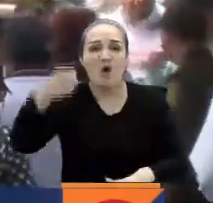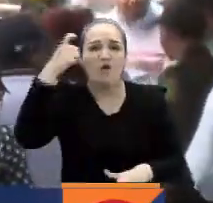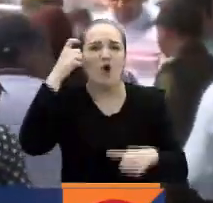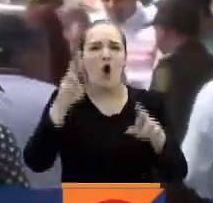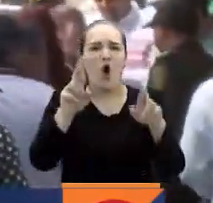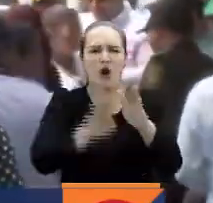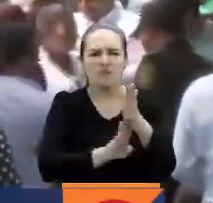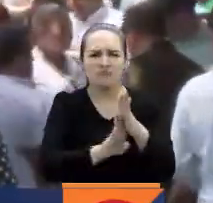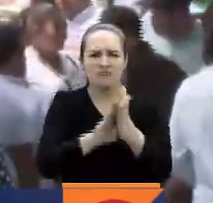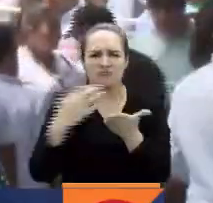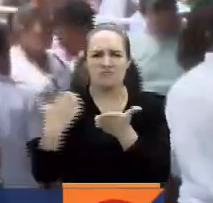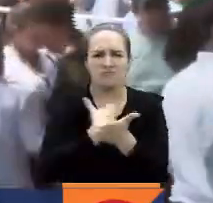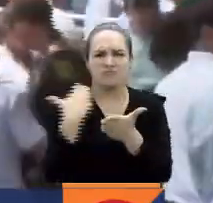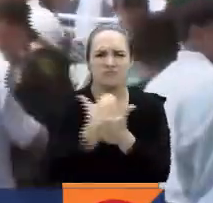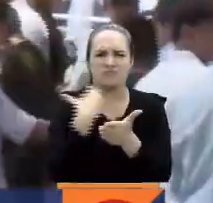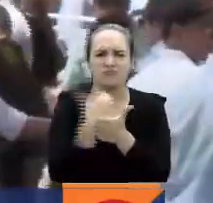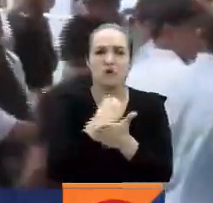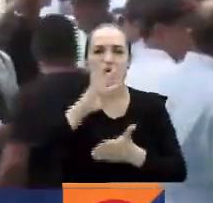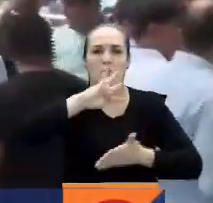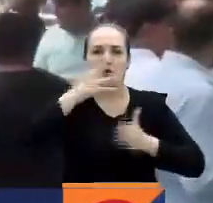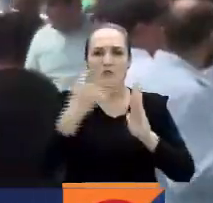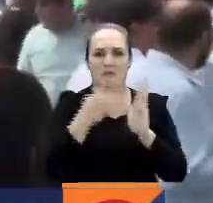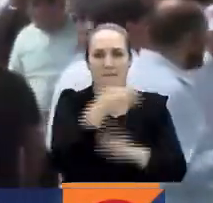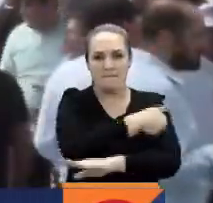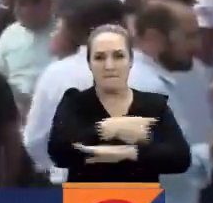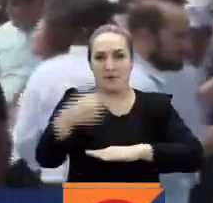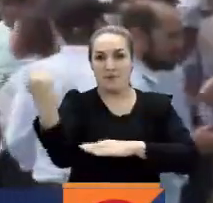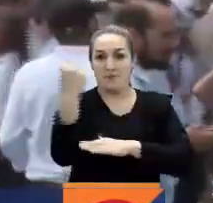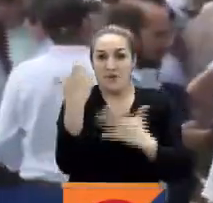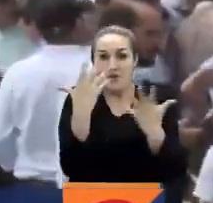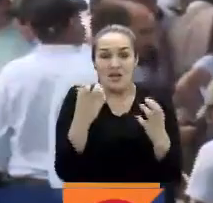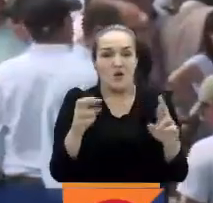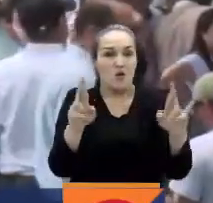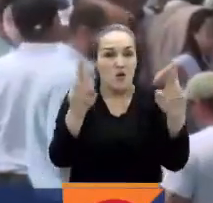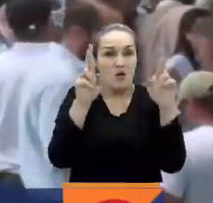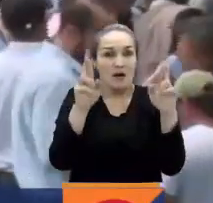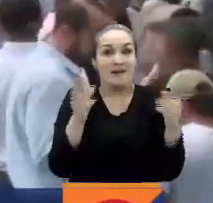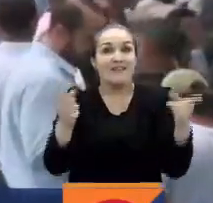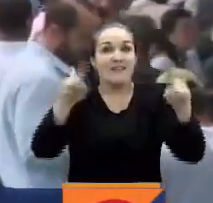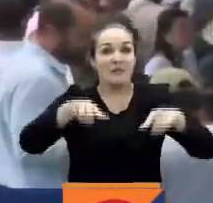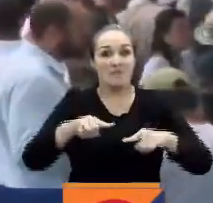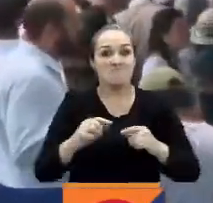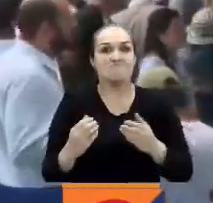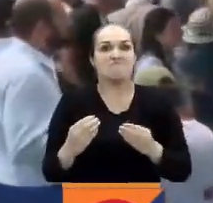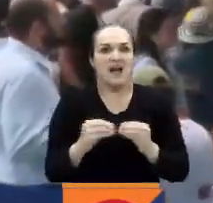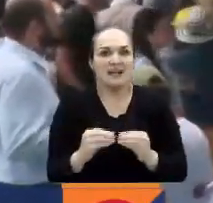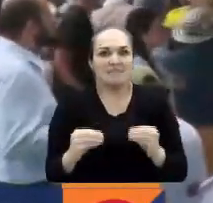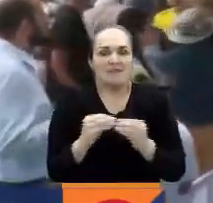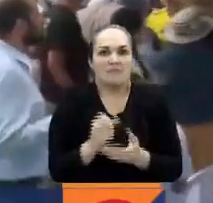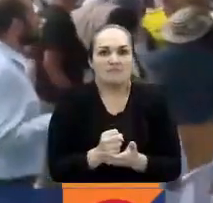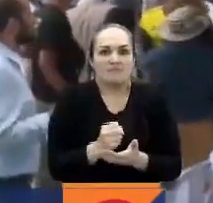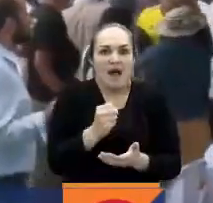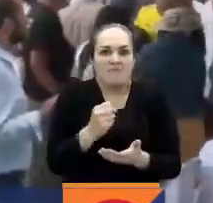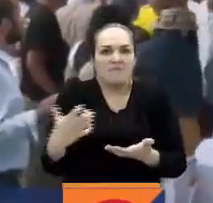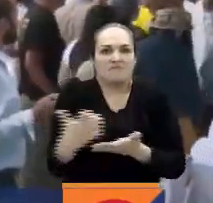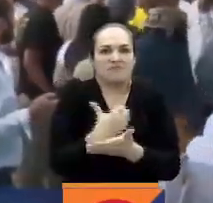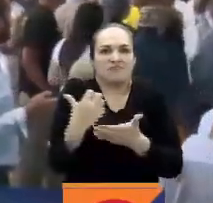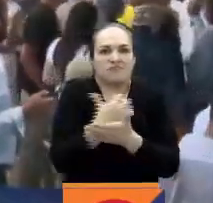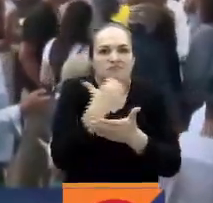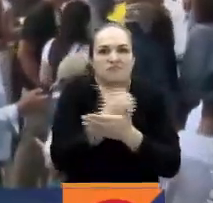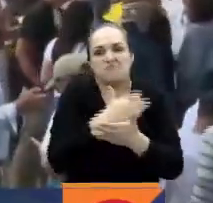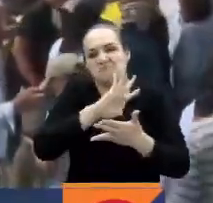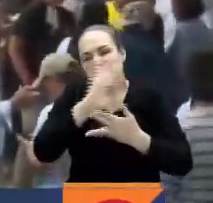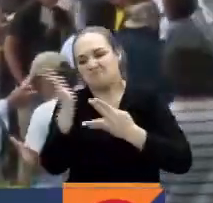cifra cercana a los 4.000 millones de pesos. Espera que esta cifra vaya aumentando paulatinamente, que en la mitad del gobierno